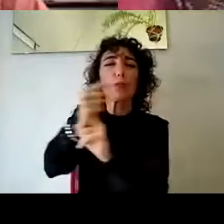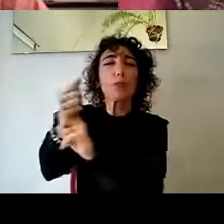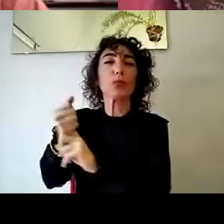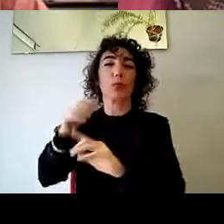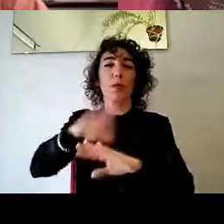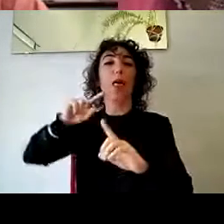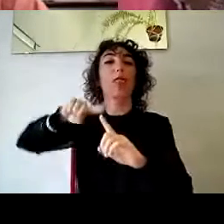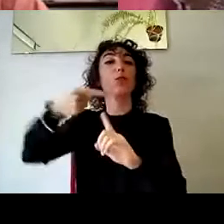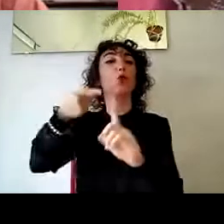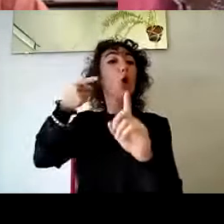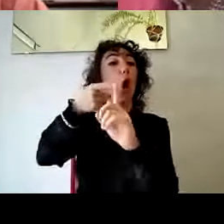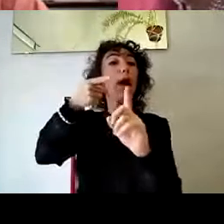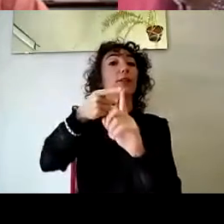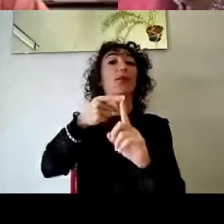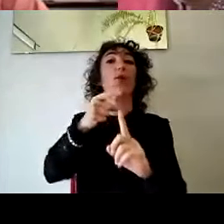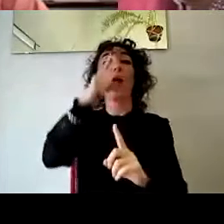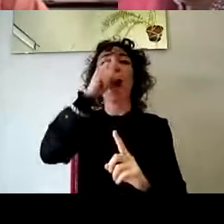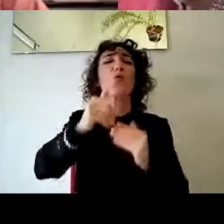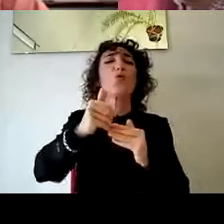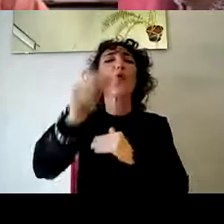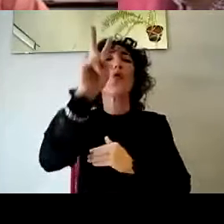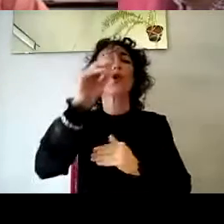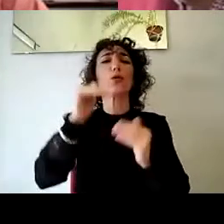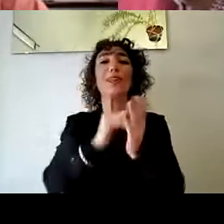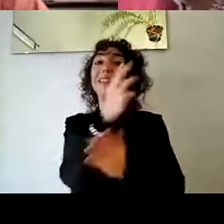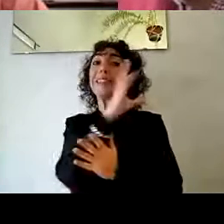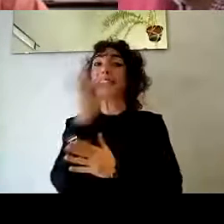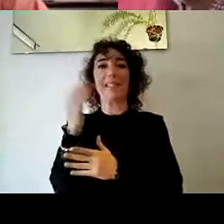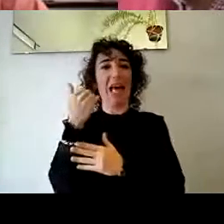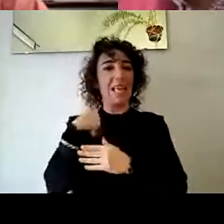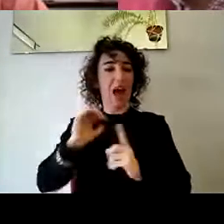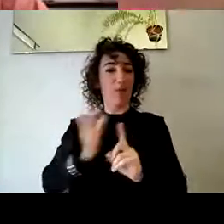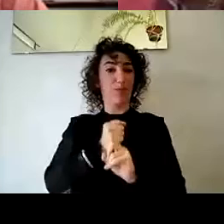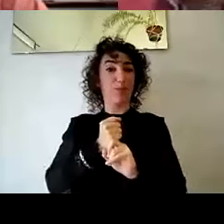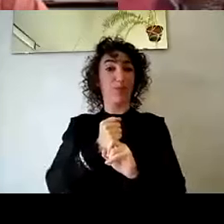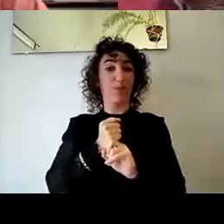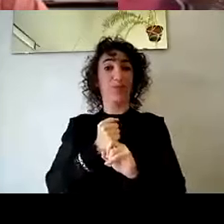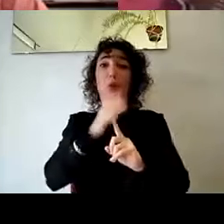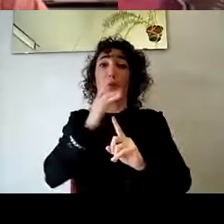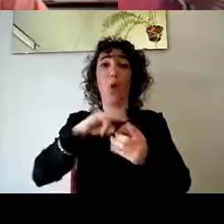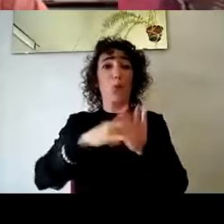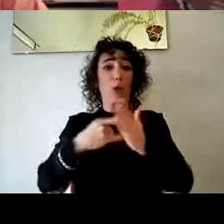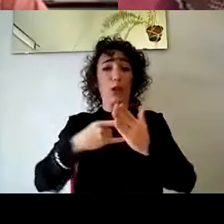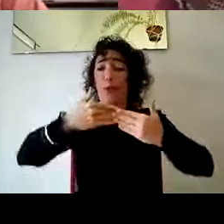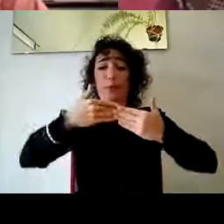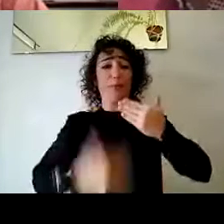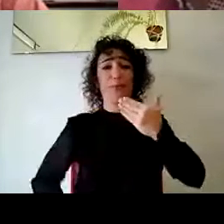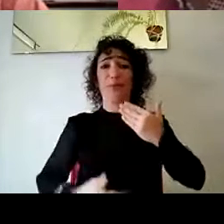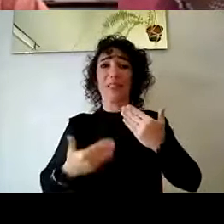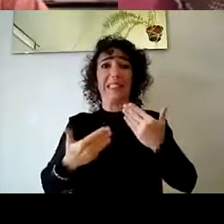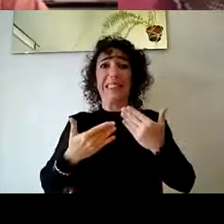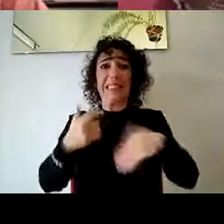los objetivos en el año 2030. La premura del tiempo, la finalización del proyecto y no nos dio ni